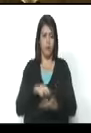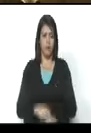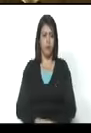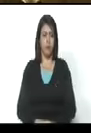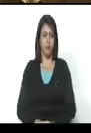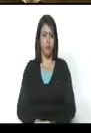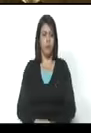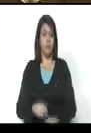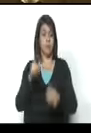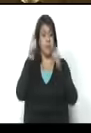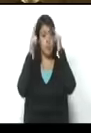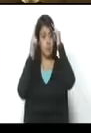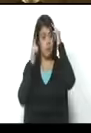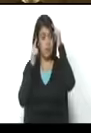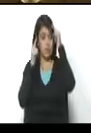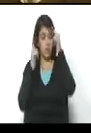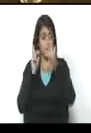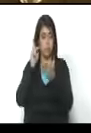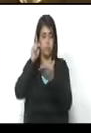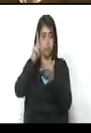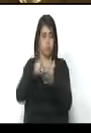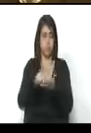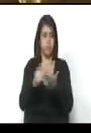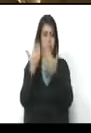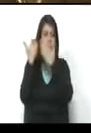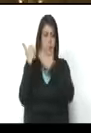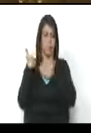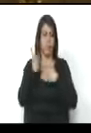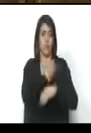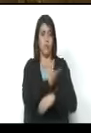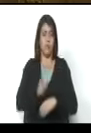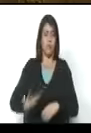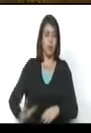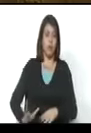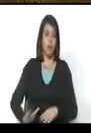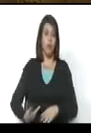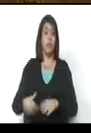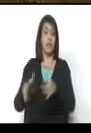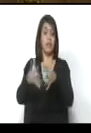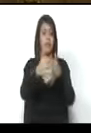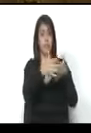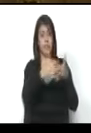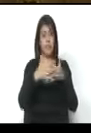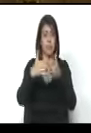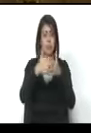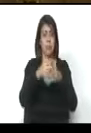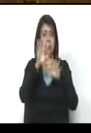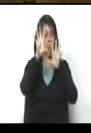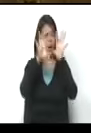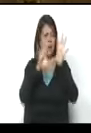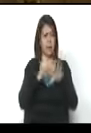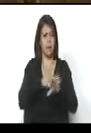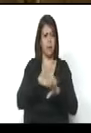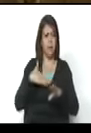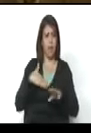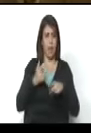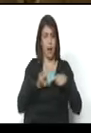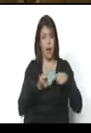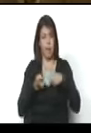Desde que el comandante Chávez llegó al poder, las fuerzas imperialistas buscaron de alguna manera